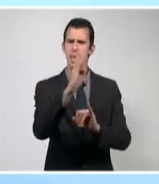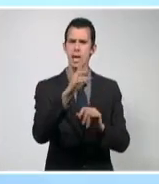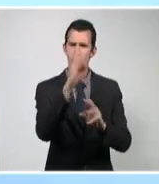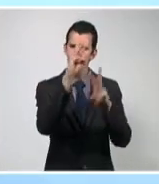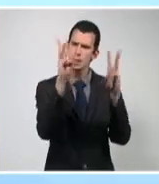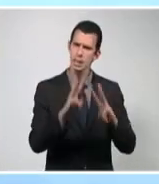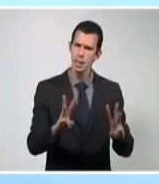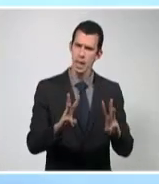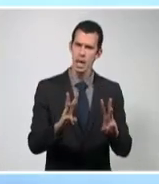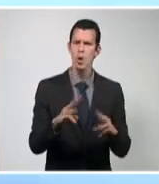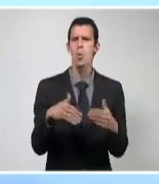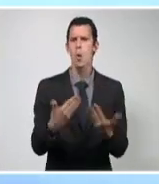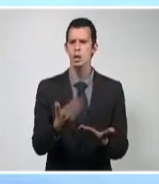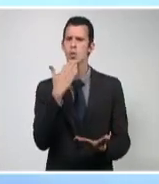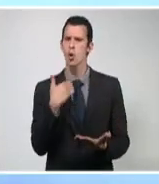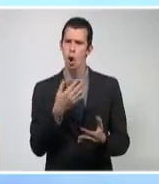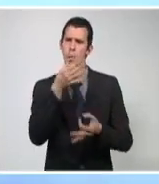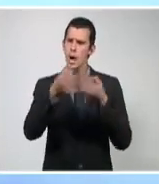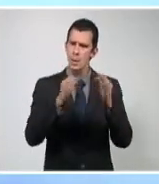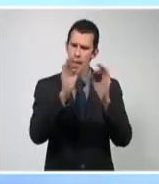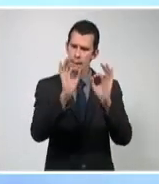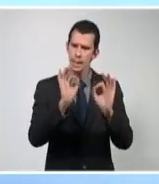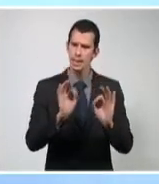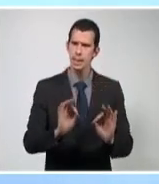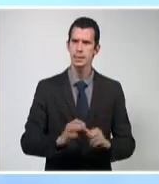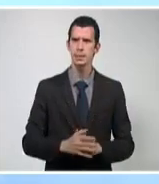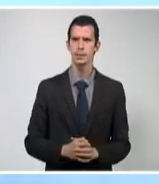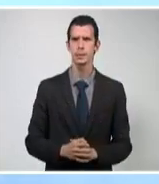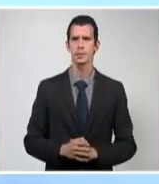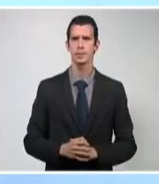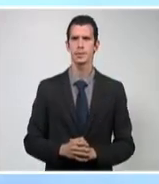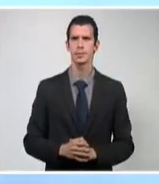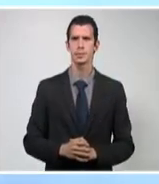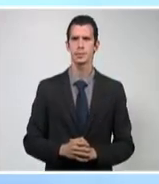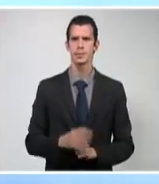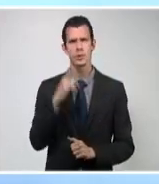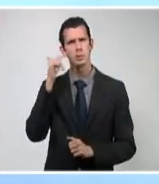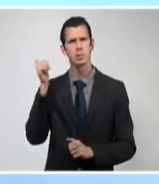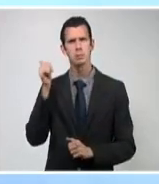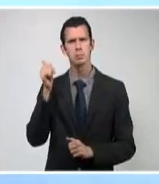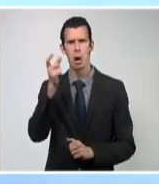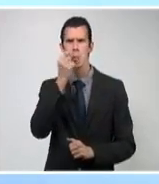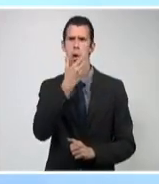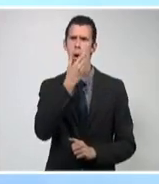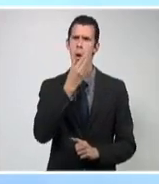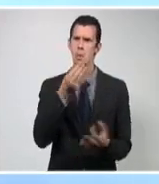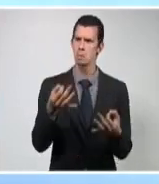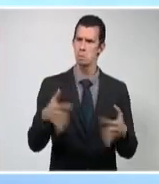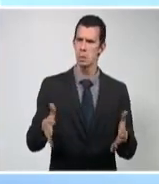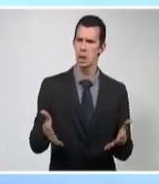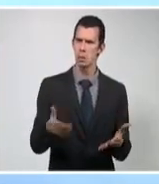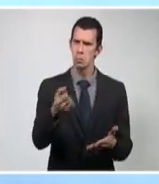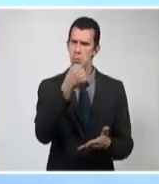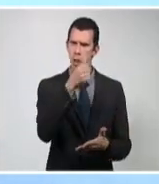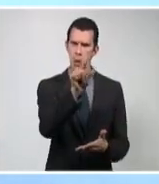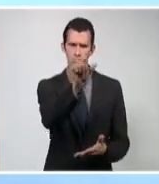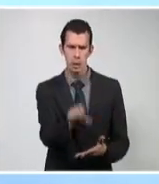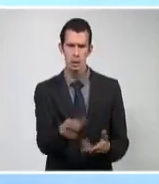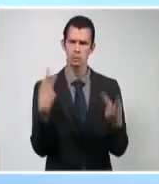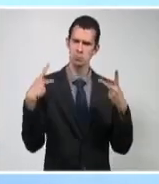Mis honorarios por hacer el... Muy joven, ¿verdad? Todo se escucha muy simple, muy sencillo. Esto parece que no tiene grandes